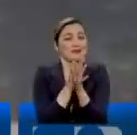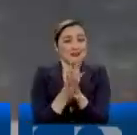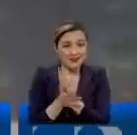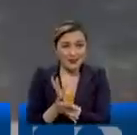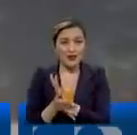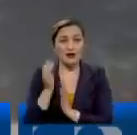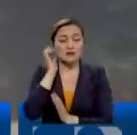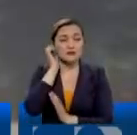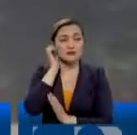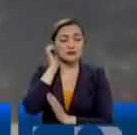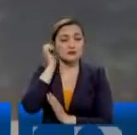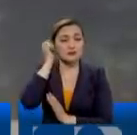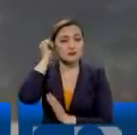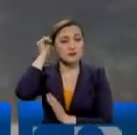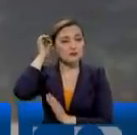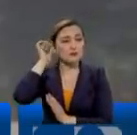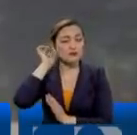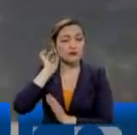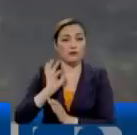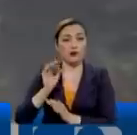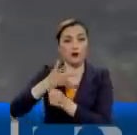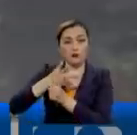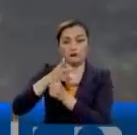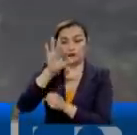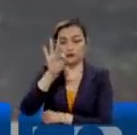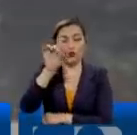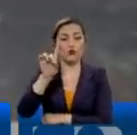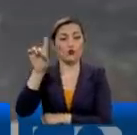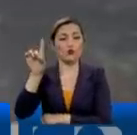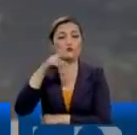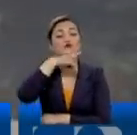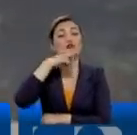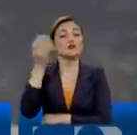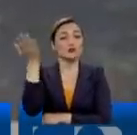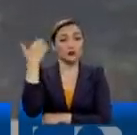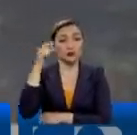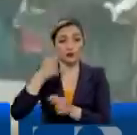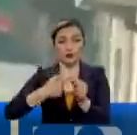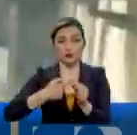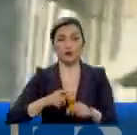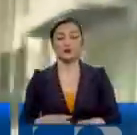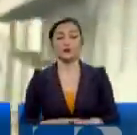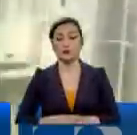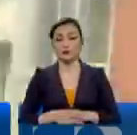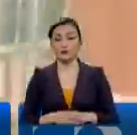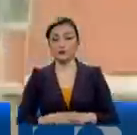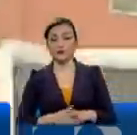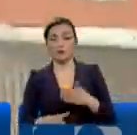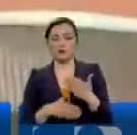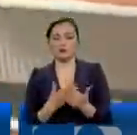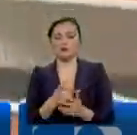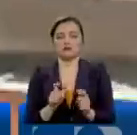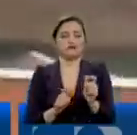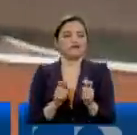que estas imágenes captadas por las cámaras del ECU 911 son del feriado pasado en Quito, que como todo el mundo vive